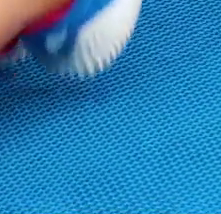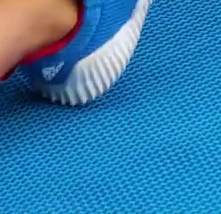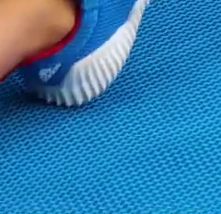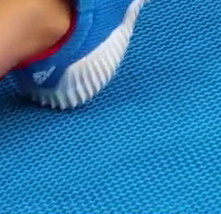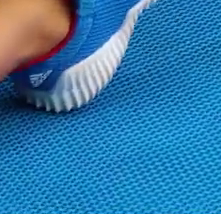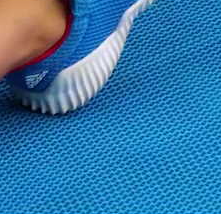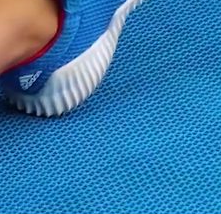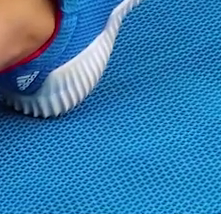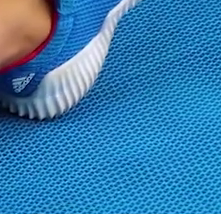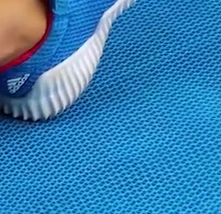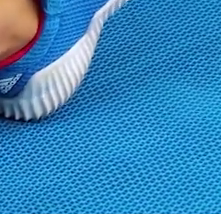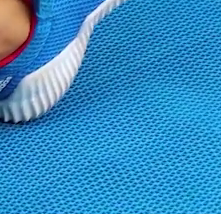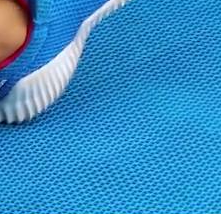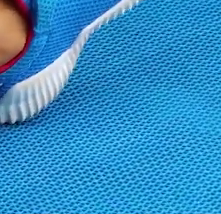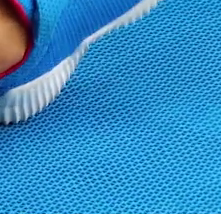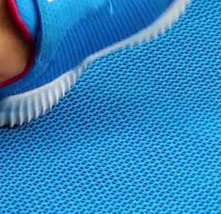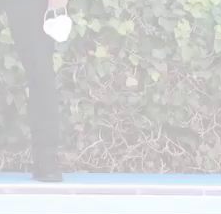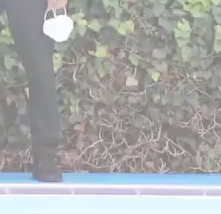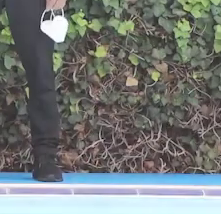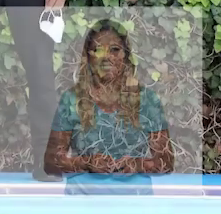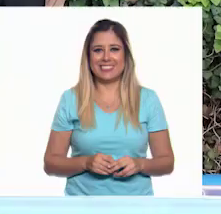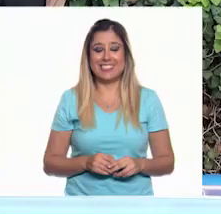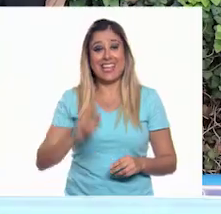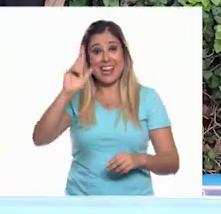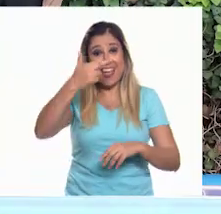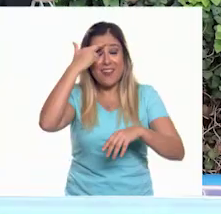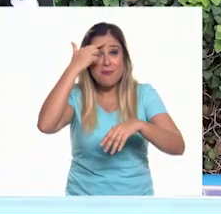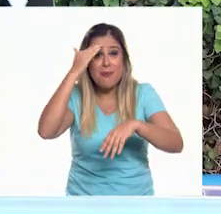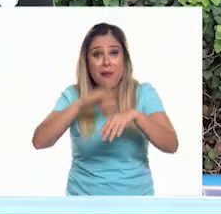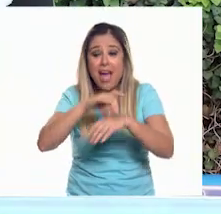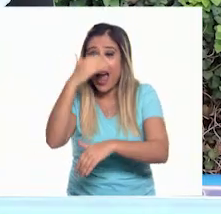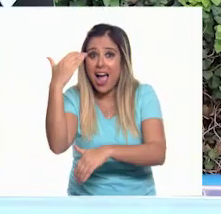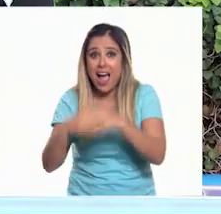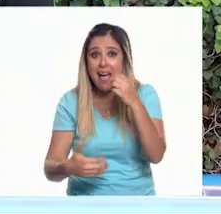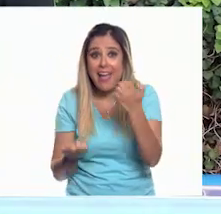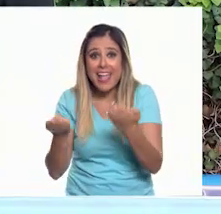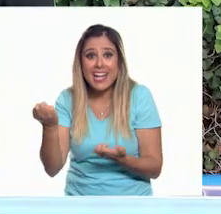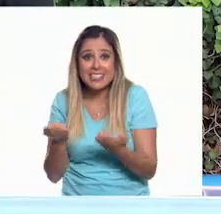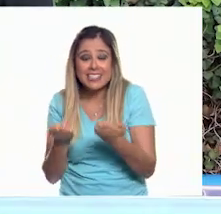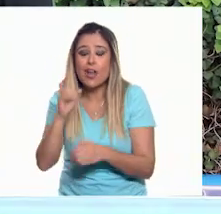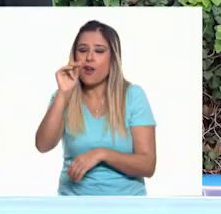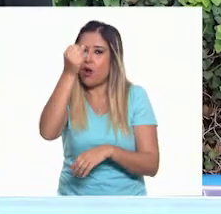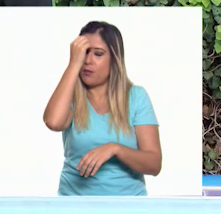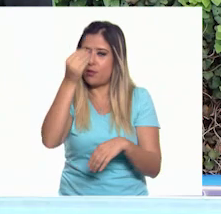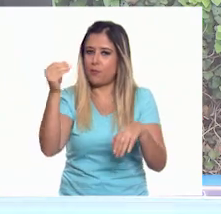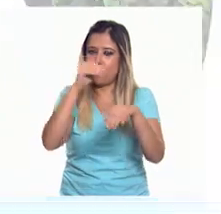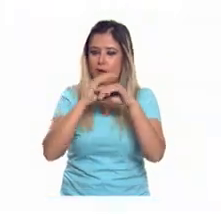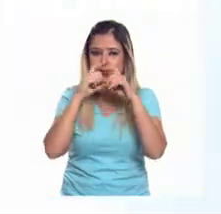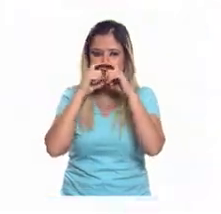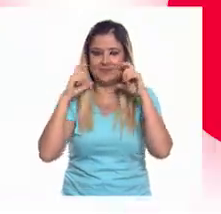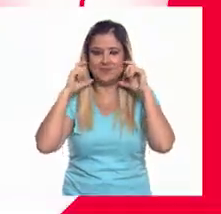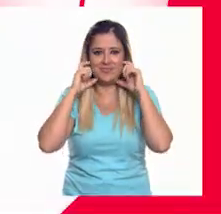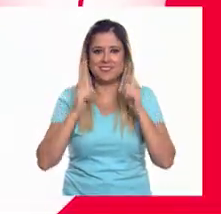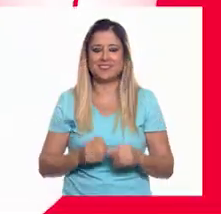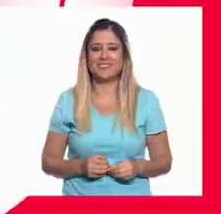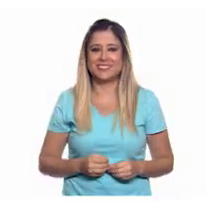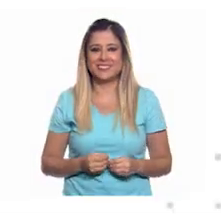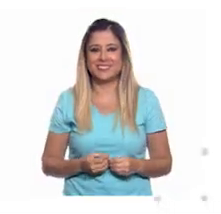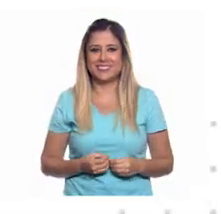3. Muy bien, Yair, bien hecho. Recuerda, al terminar la activación, no olvides la protección.